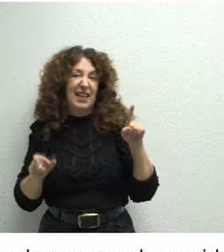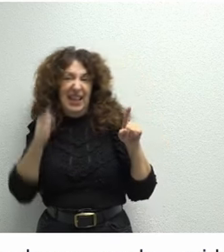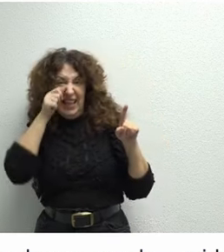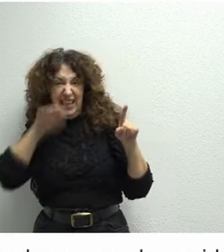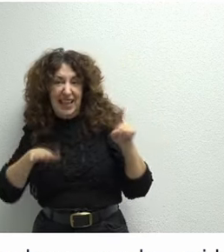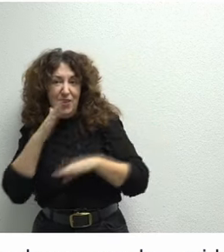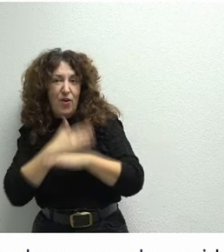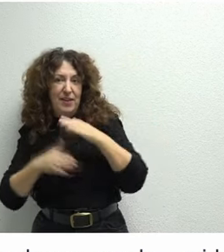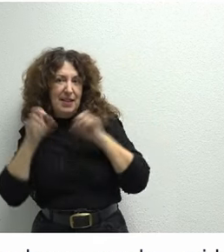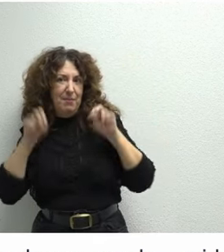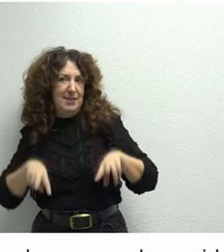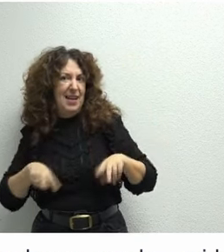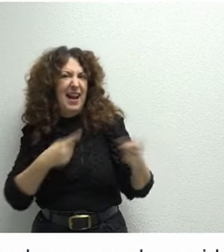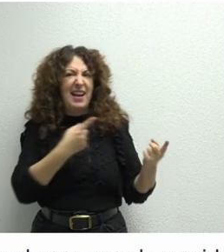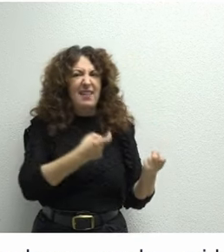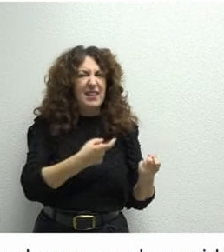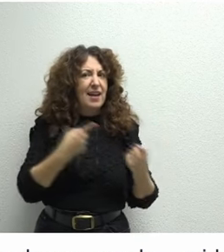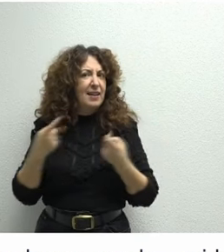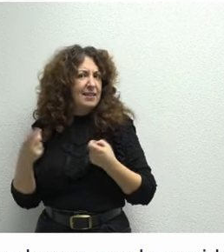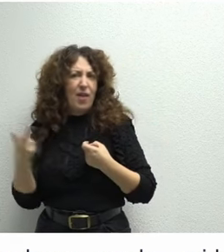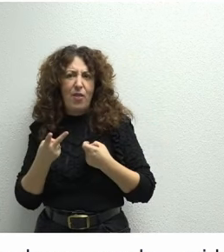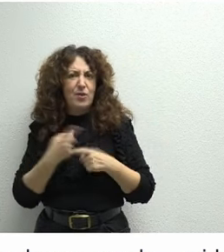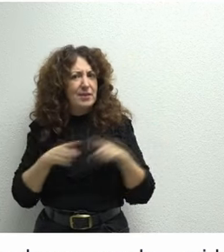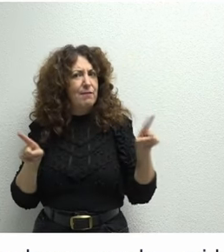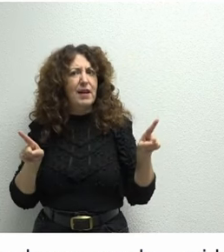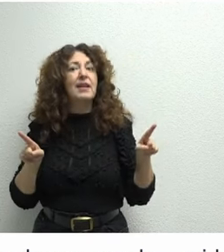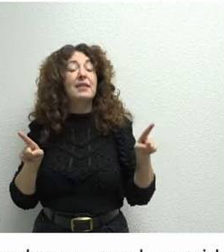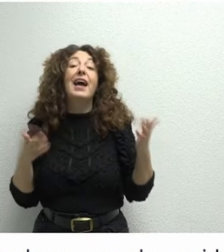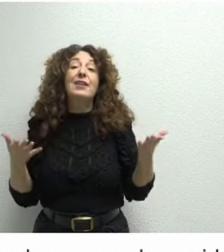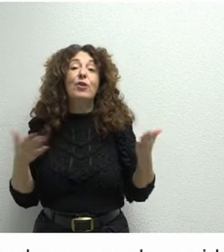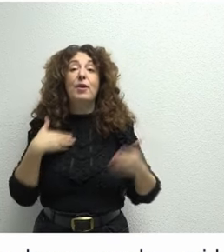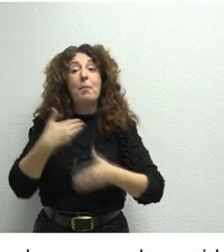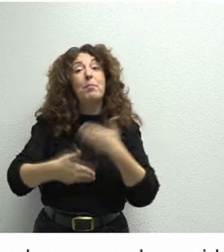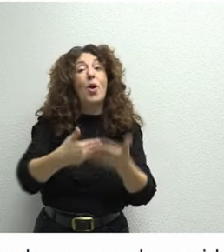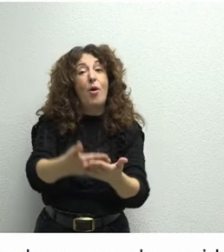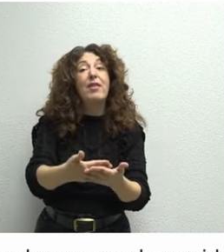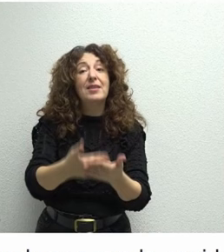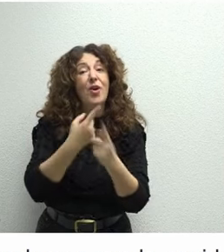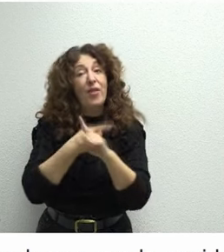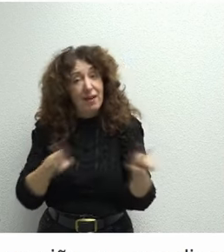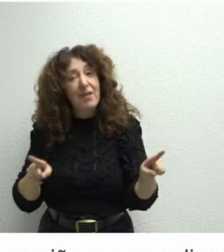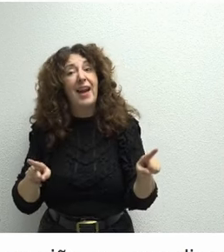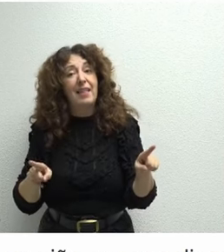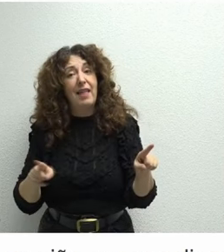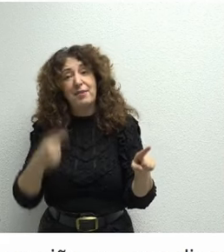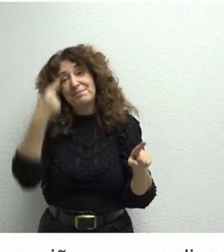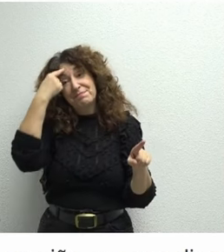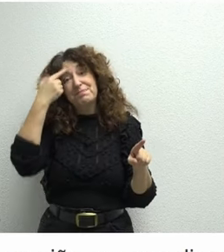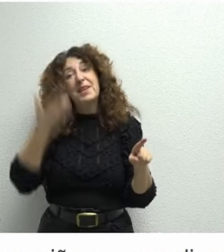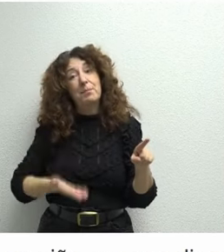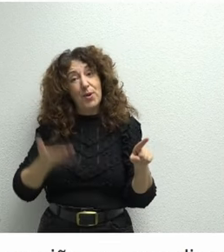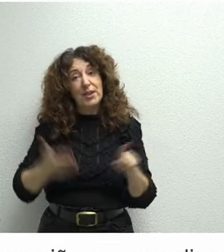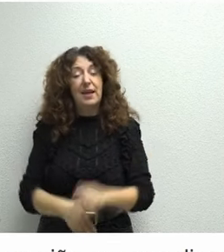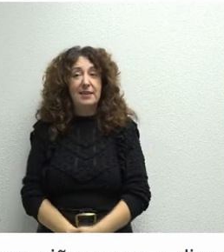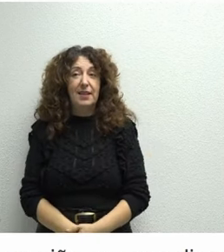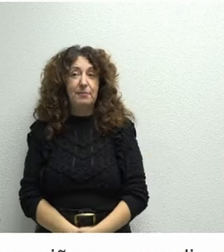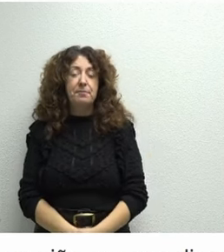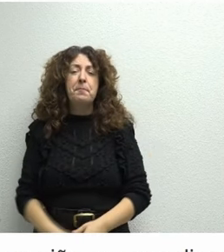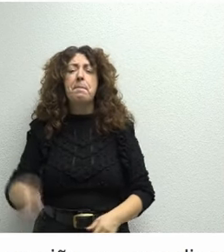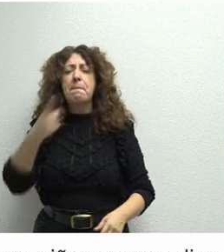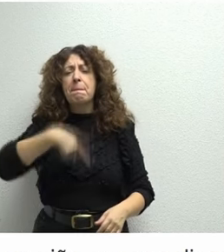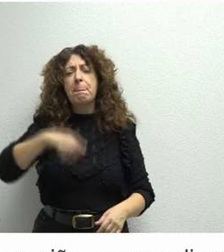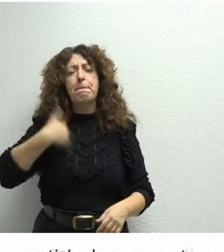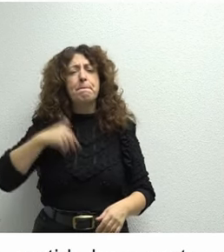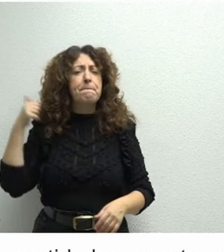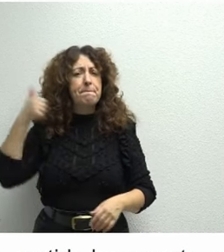en ese sentido pues hacer este proceso Eh bueno de diferenciación pues es importante no como veis llevamos años años